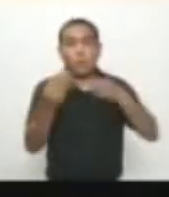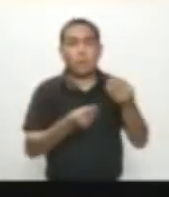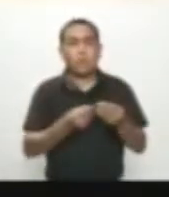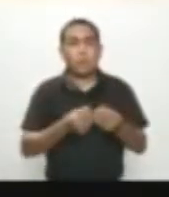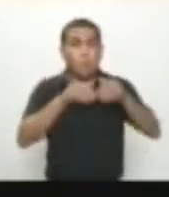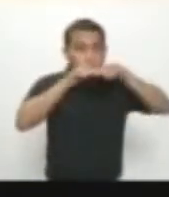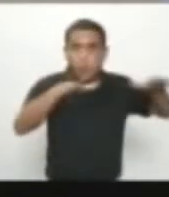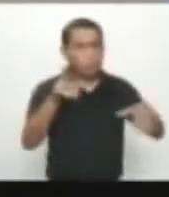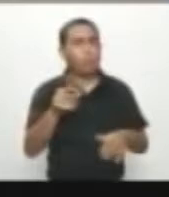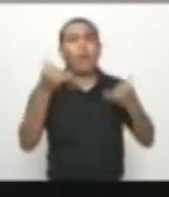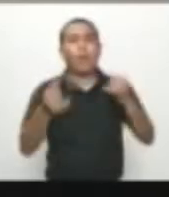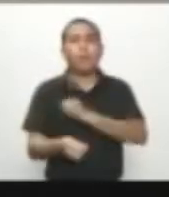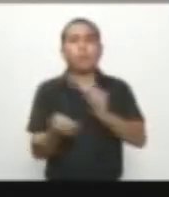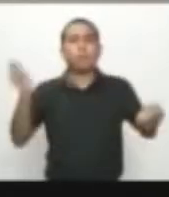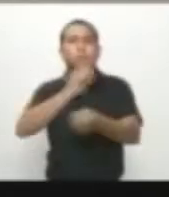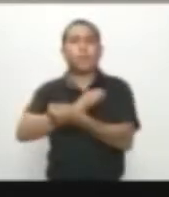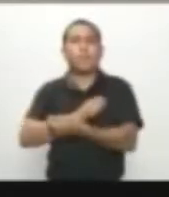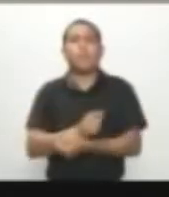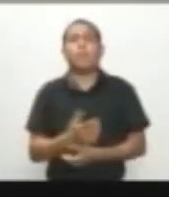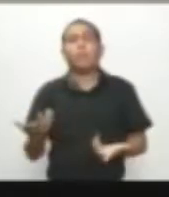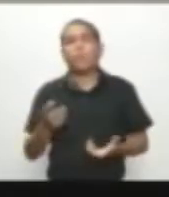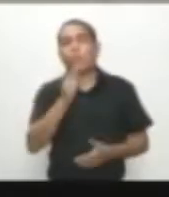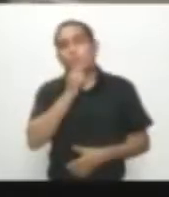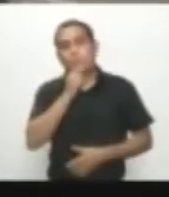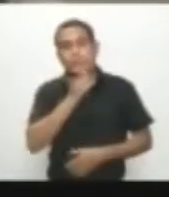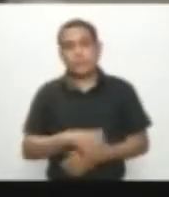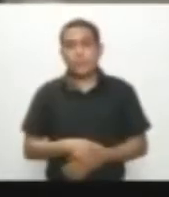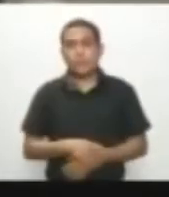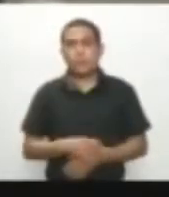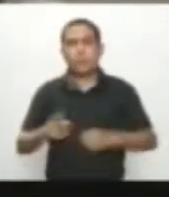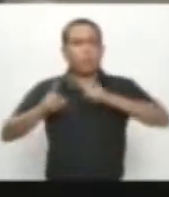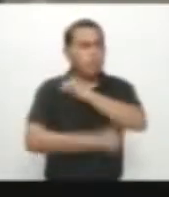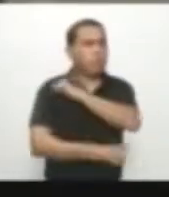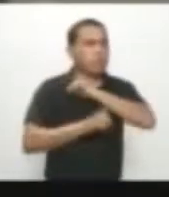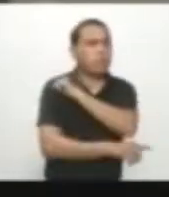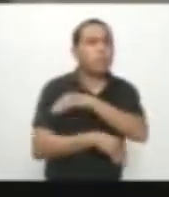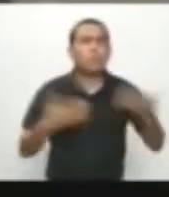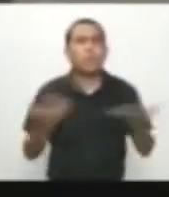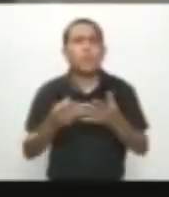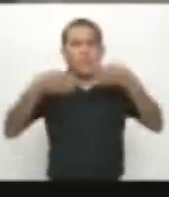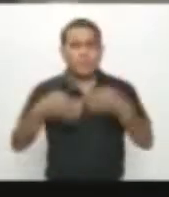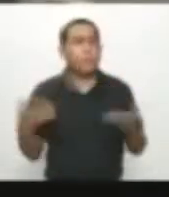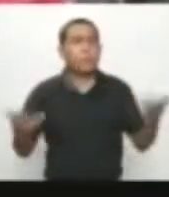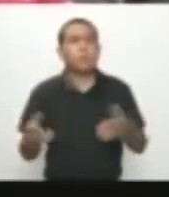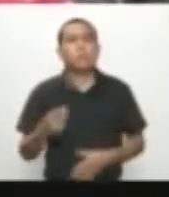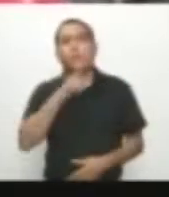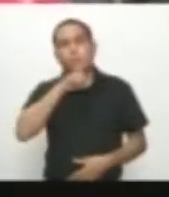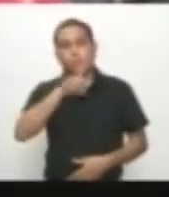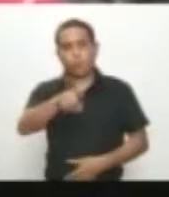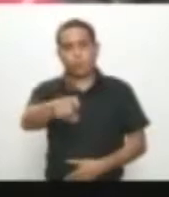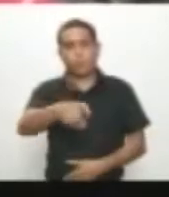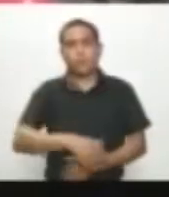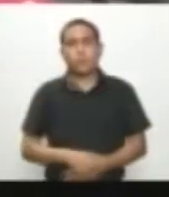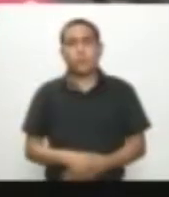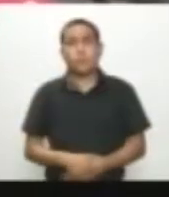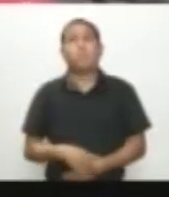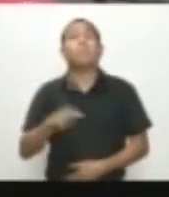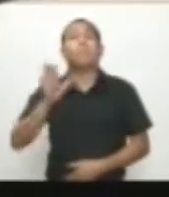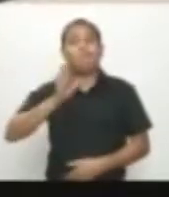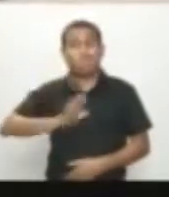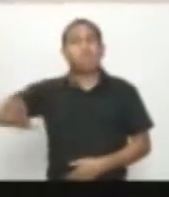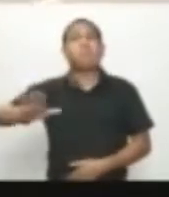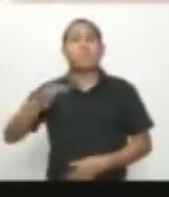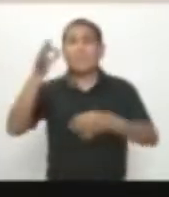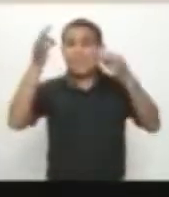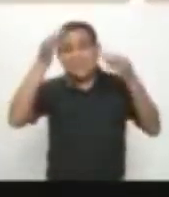sí alcanzó a aprobarse el acuerdo y ser sancionado fue en la ciudad de Bucaramanga. Y justo allí ha sucedido lo que se teme que ocurra